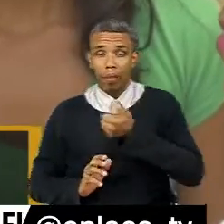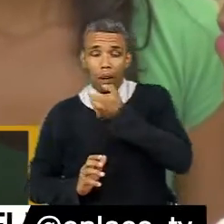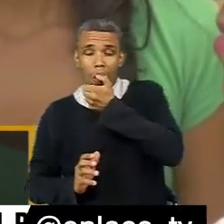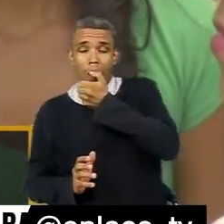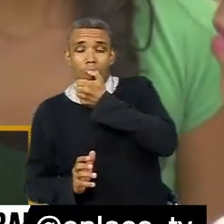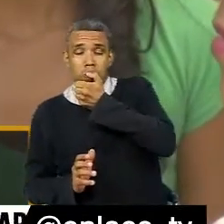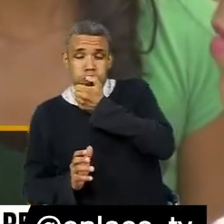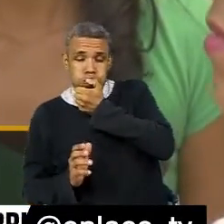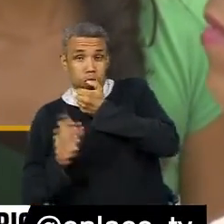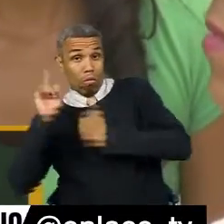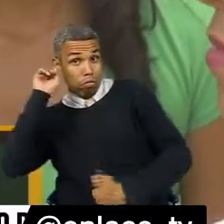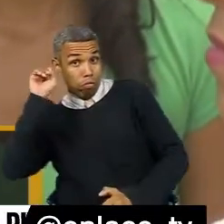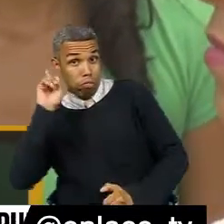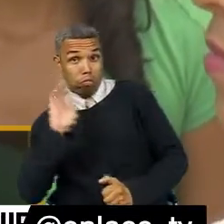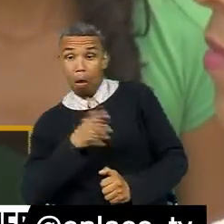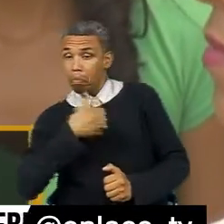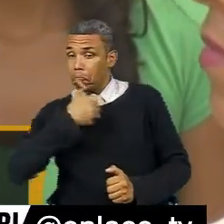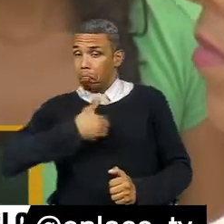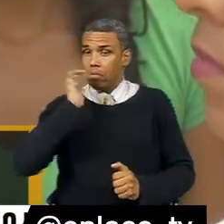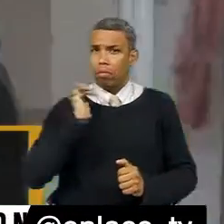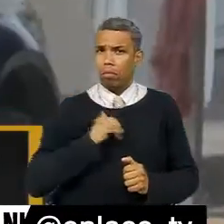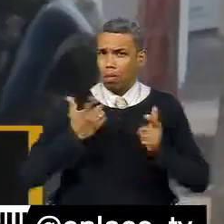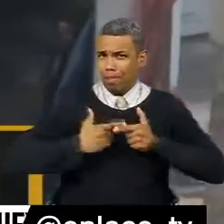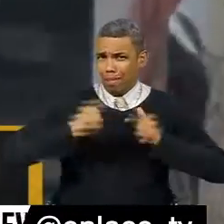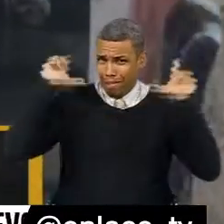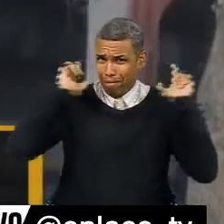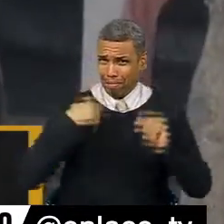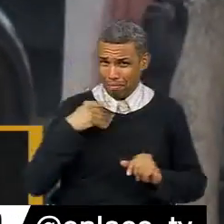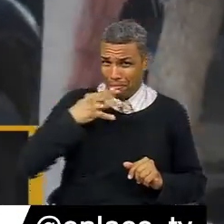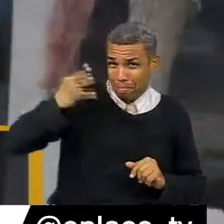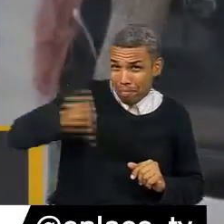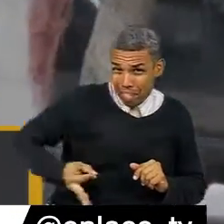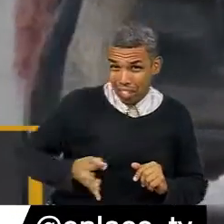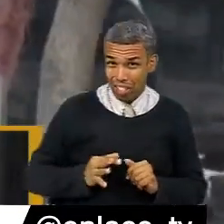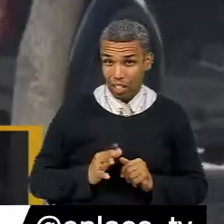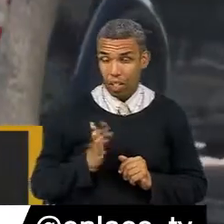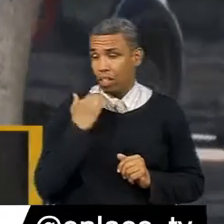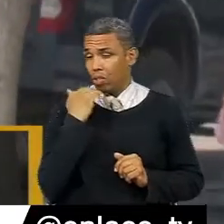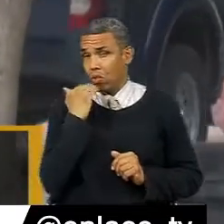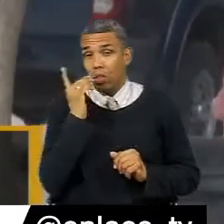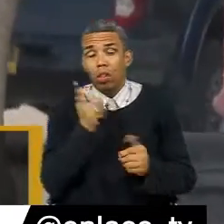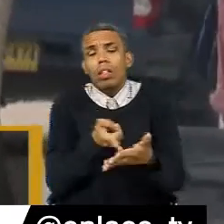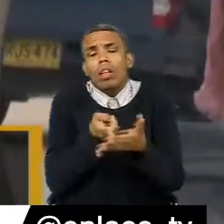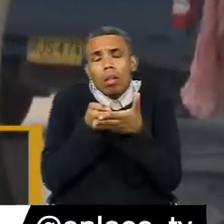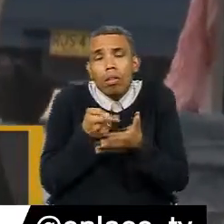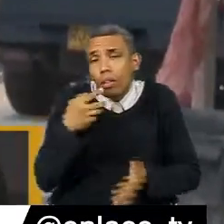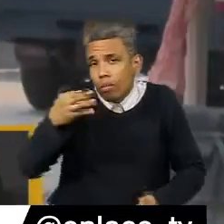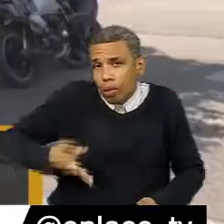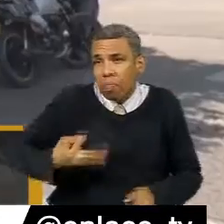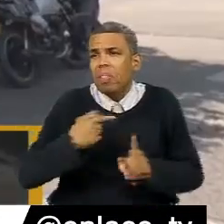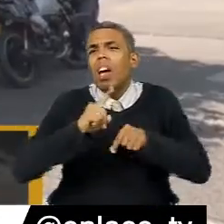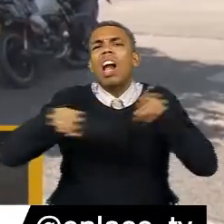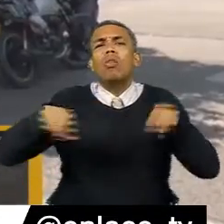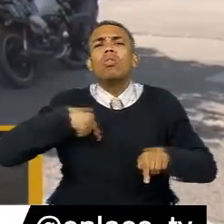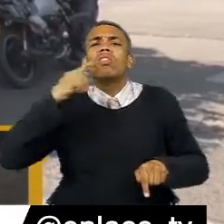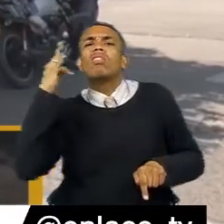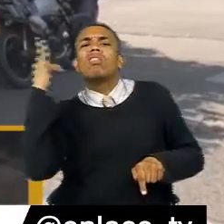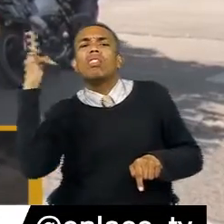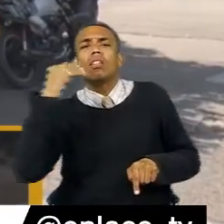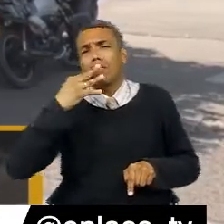no nos han hecho nada, que nosotros hayamos visto que haya sido verdadero, nada. Hay testigos, hay de todo, donde mi mamá